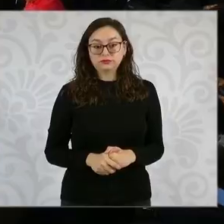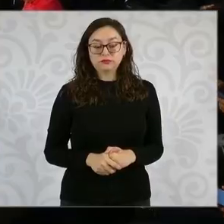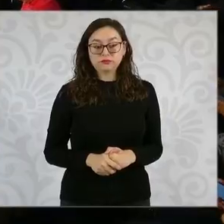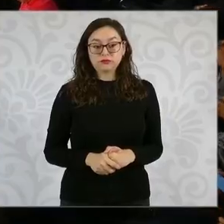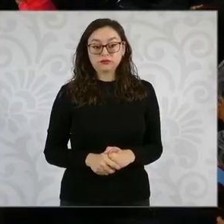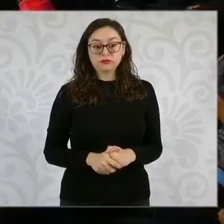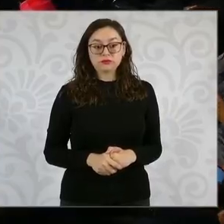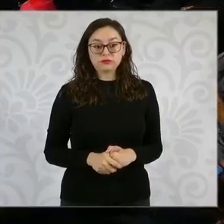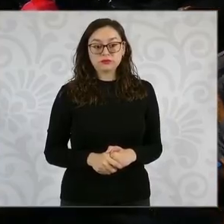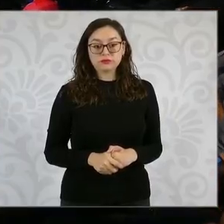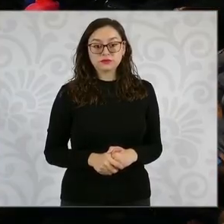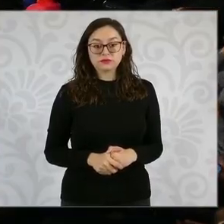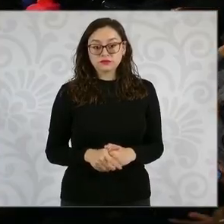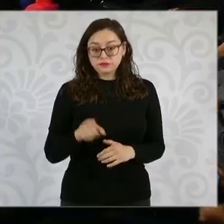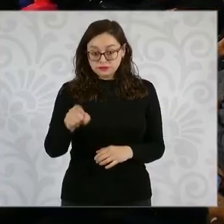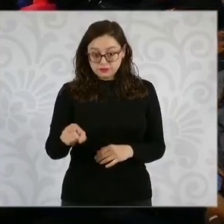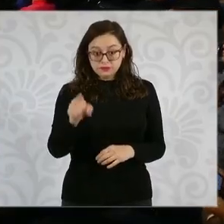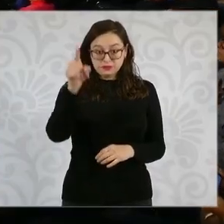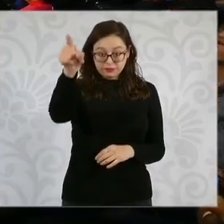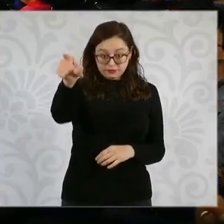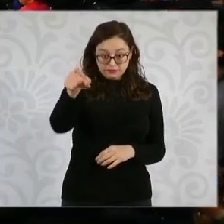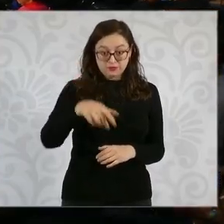A ver, acá adelante y luego atrás.